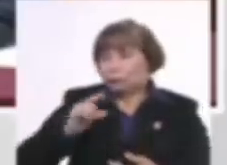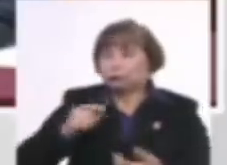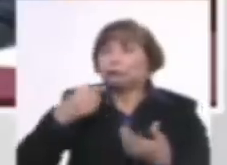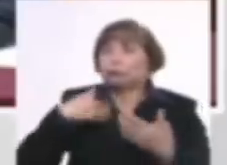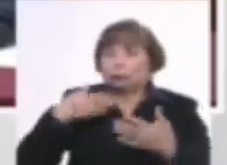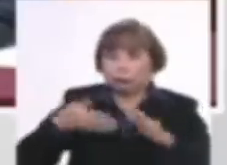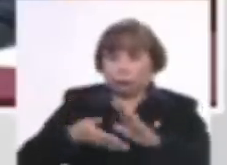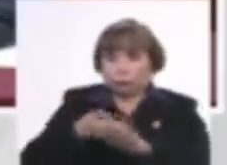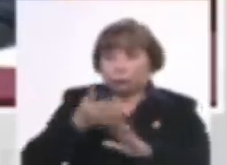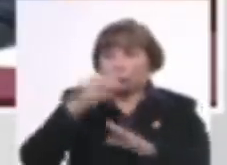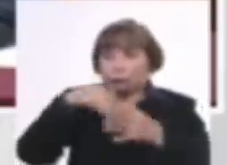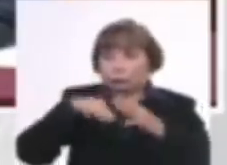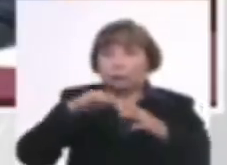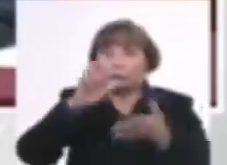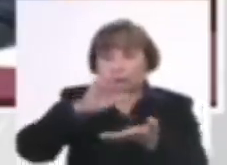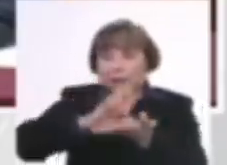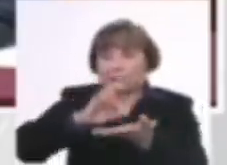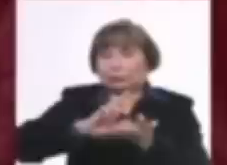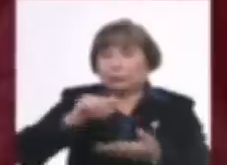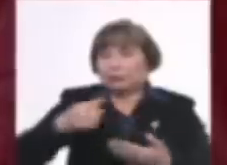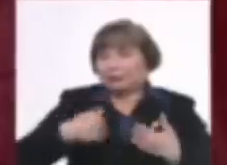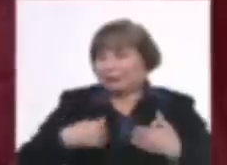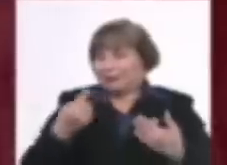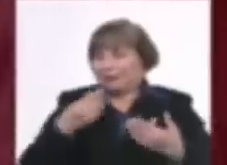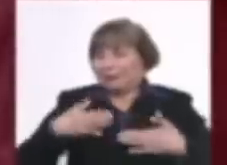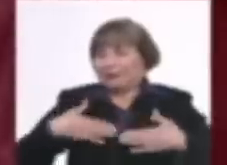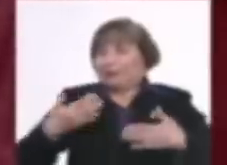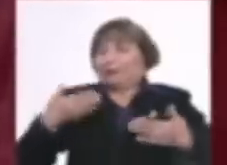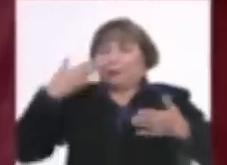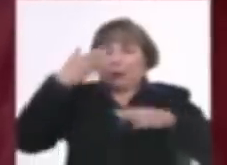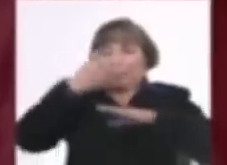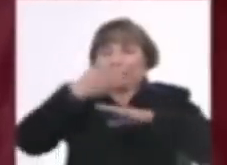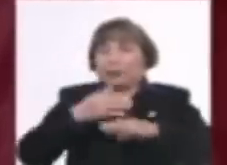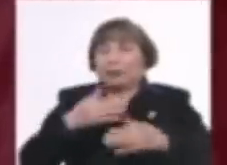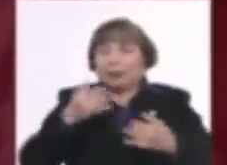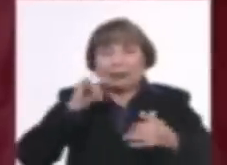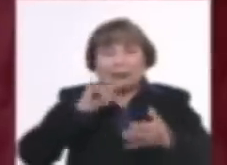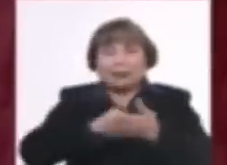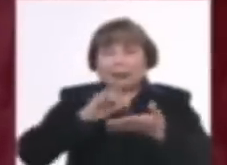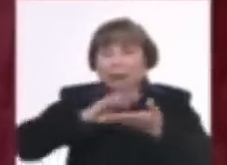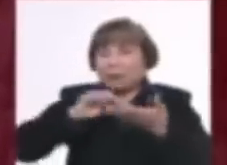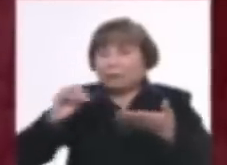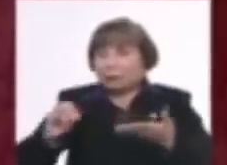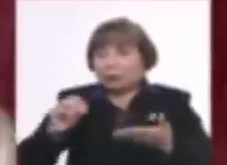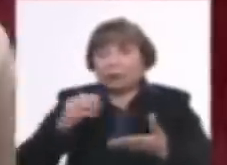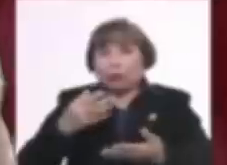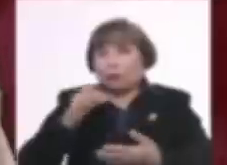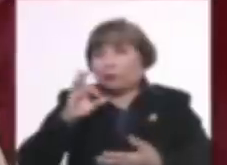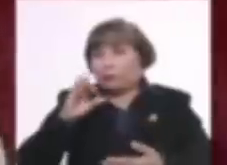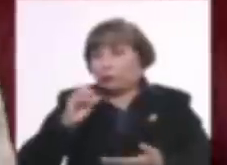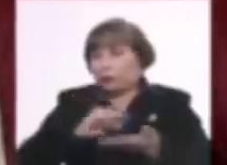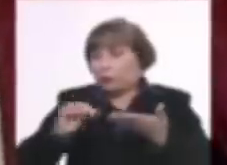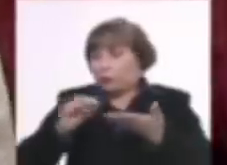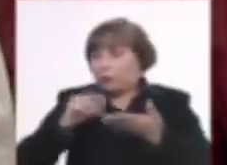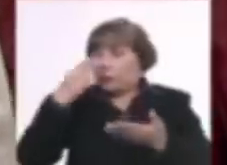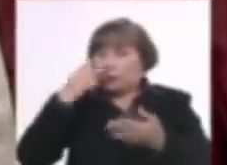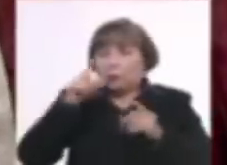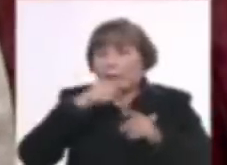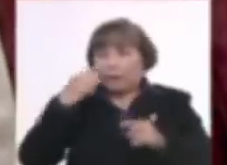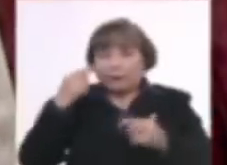salí cerca al centro porque es lo único que me puedo dirigir. Y saqué unas fotocopias y la vi una